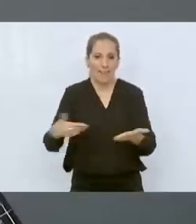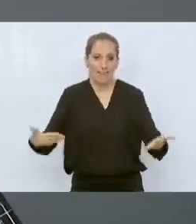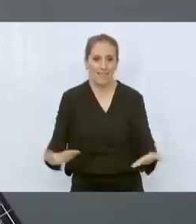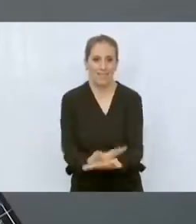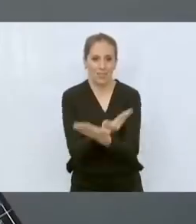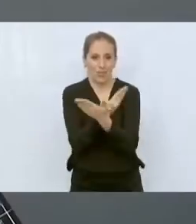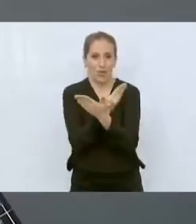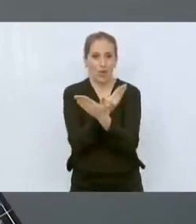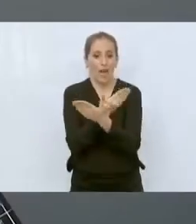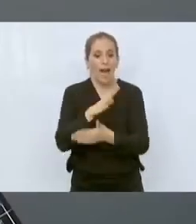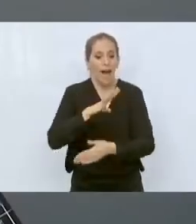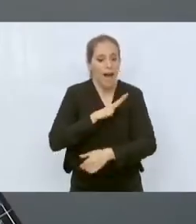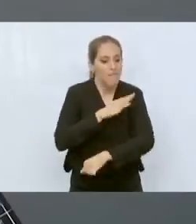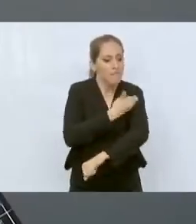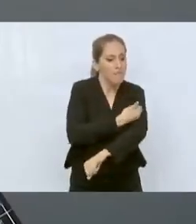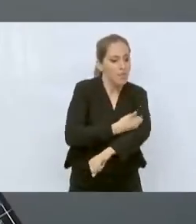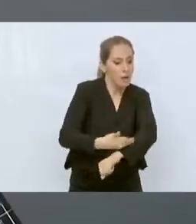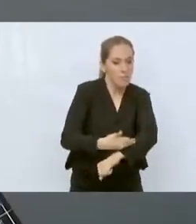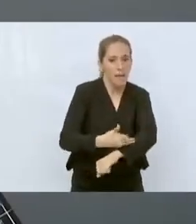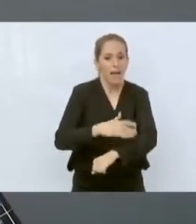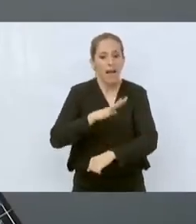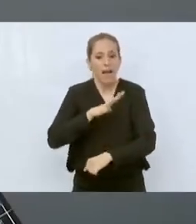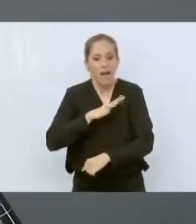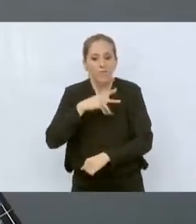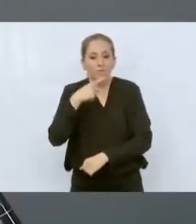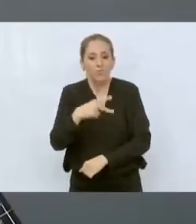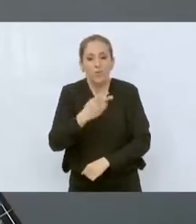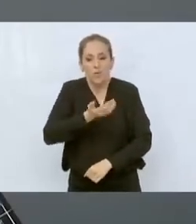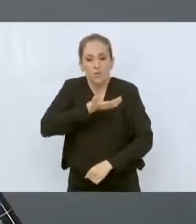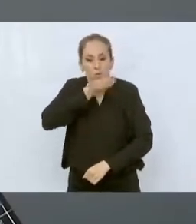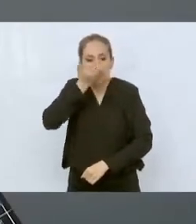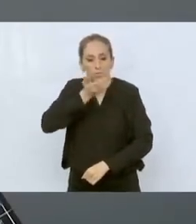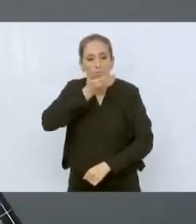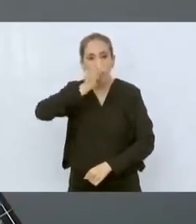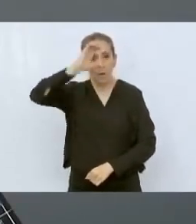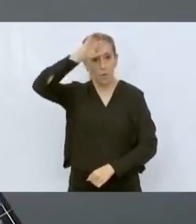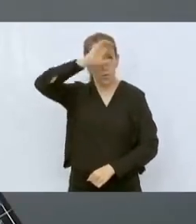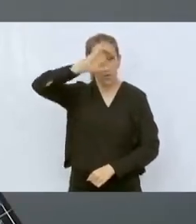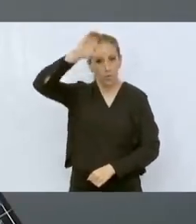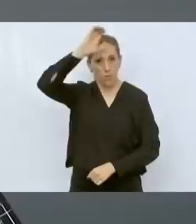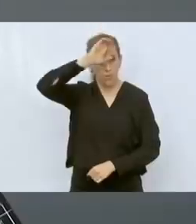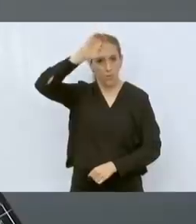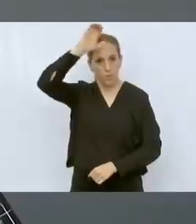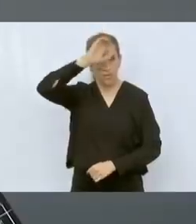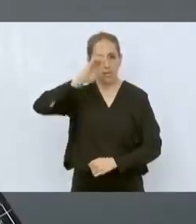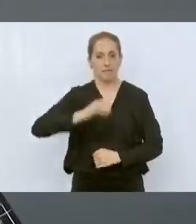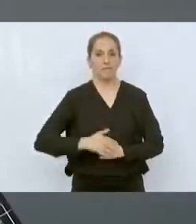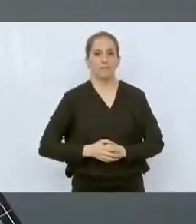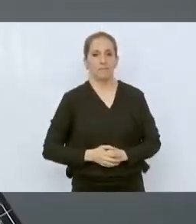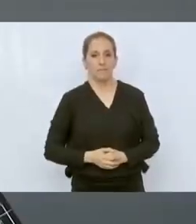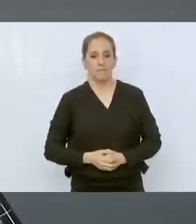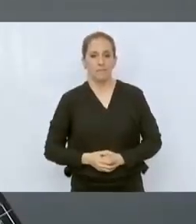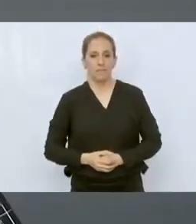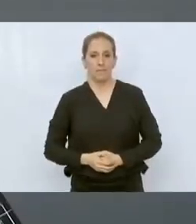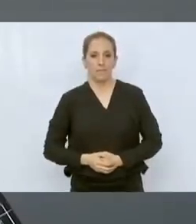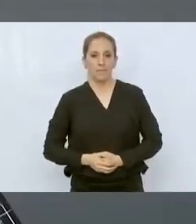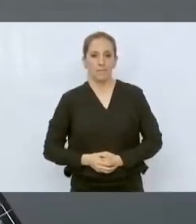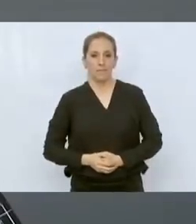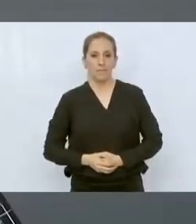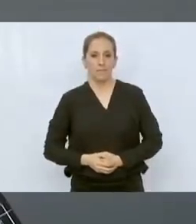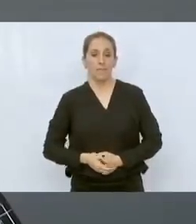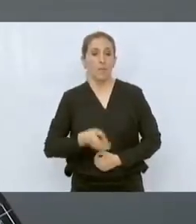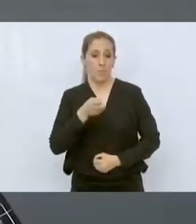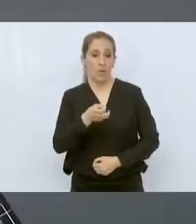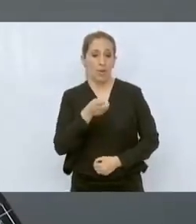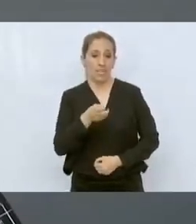donde están sus culturas. Y para eso es